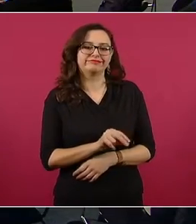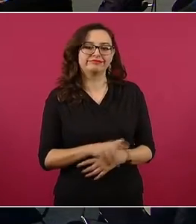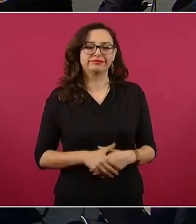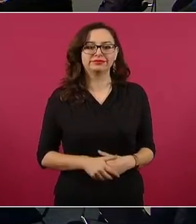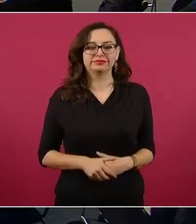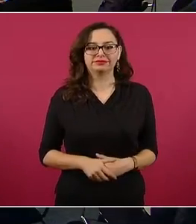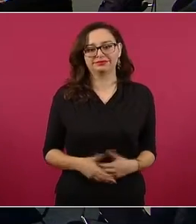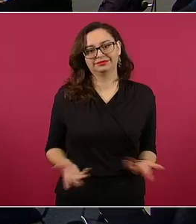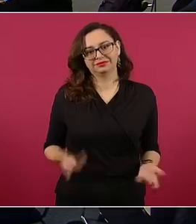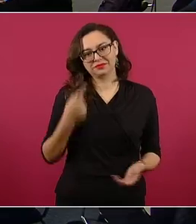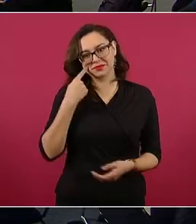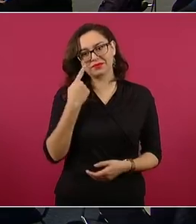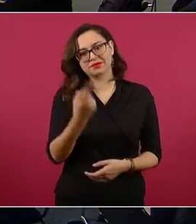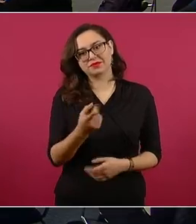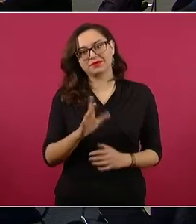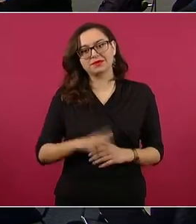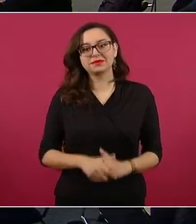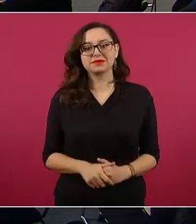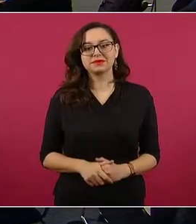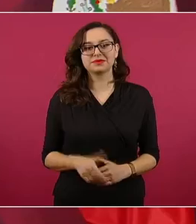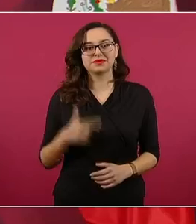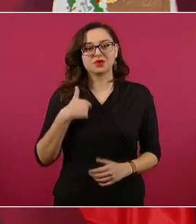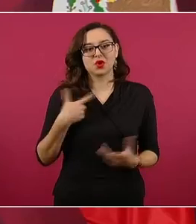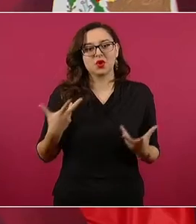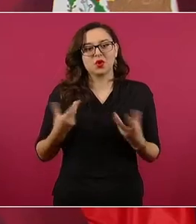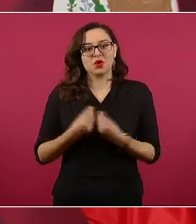Mire, estoy con Salinas.